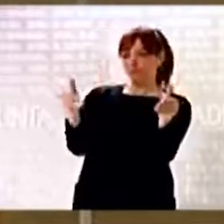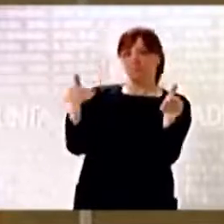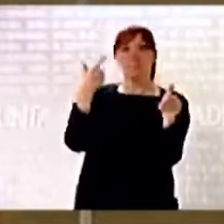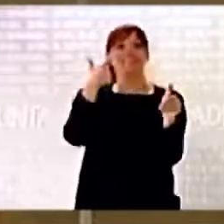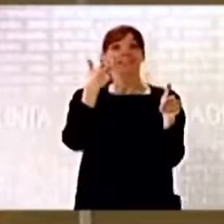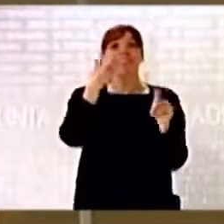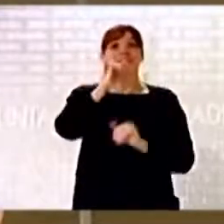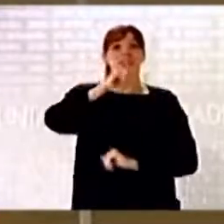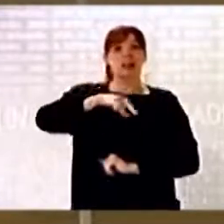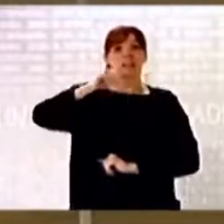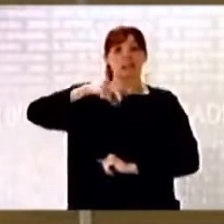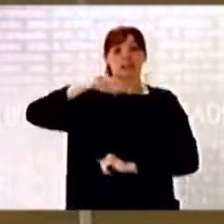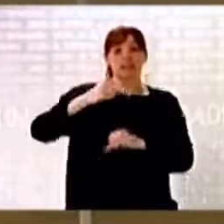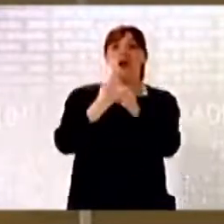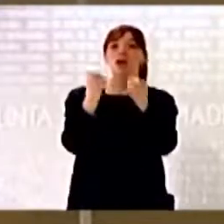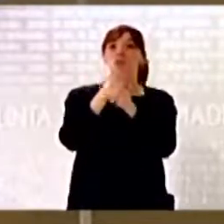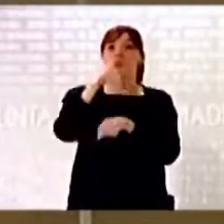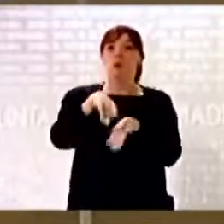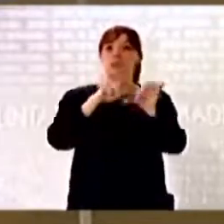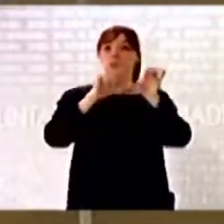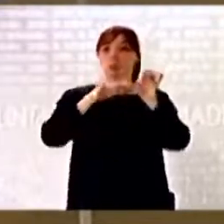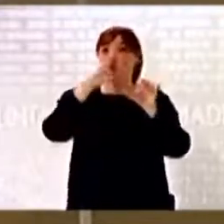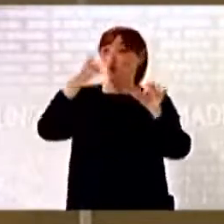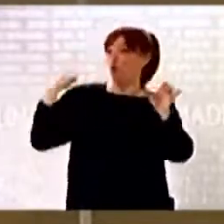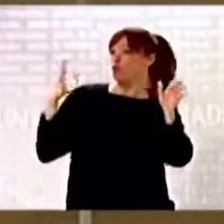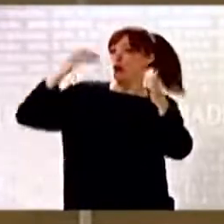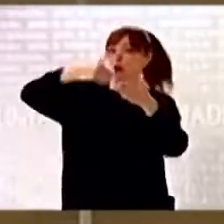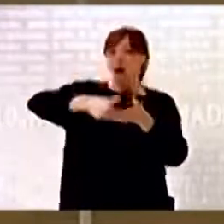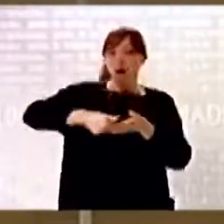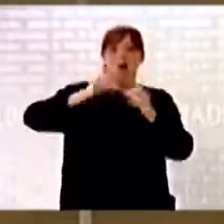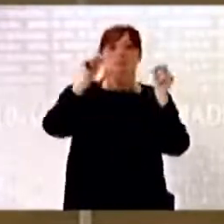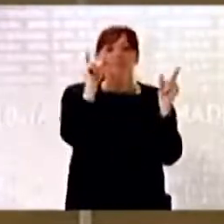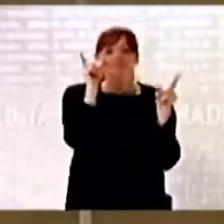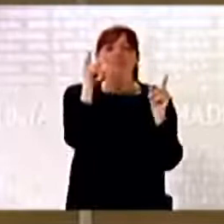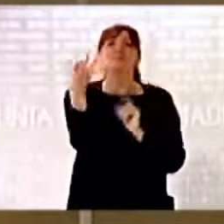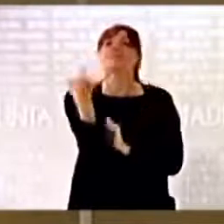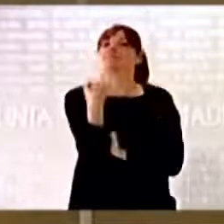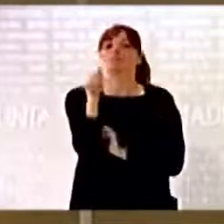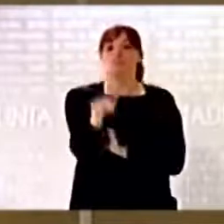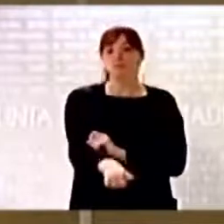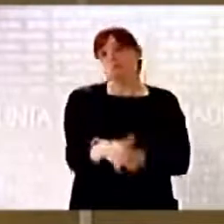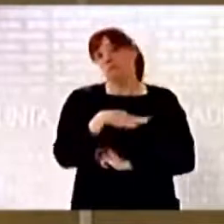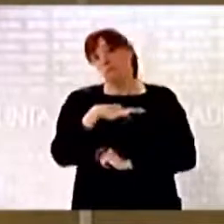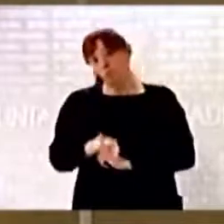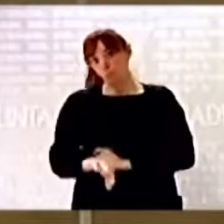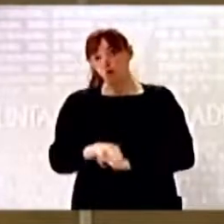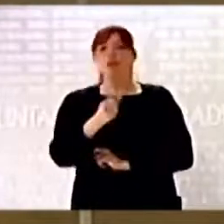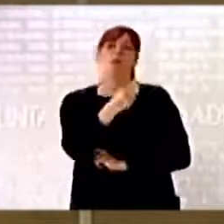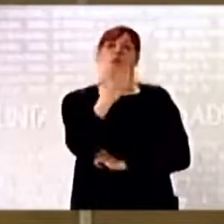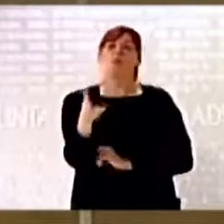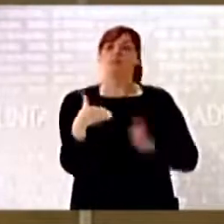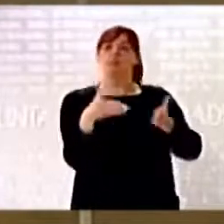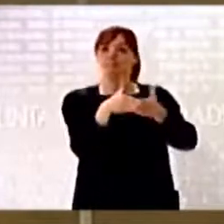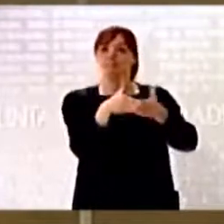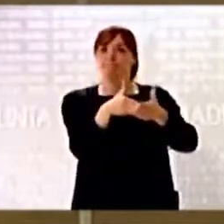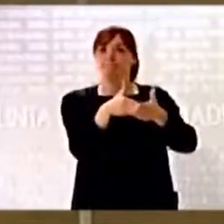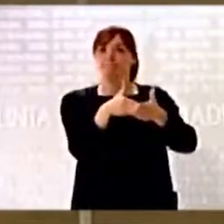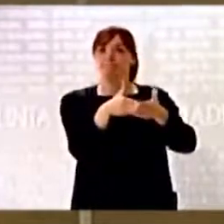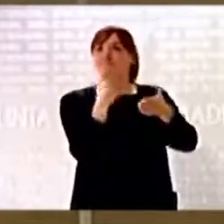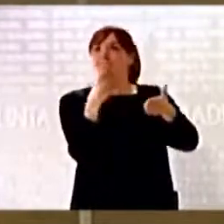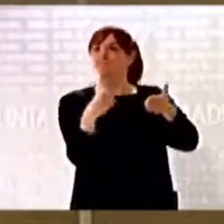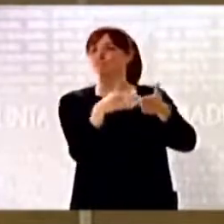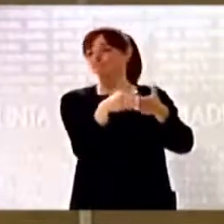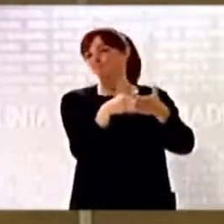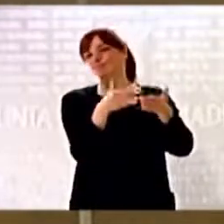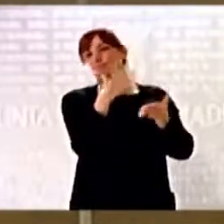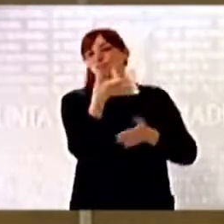del empleo en el último año en Extremadura, veremos que a pesar de que hoy hemos tenido un obstáculo en el camino con el